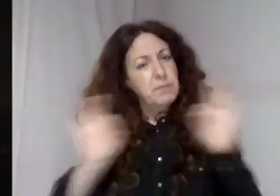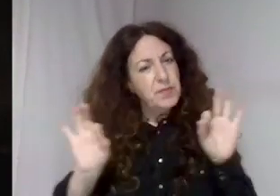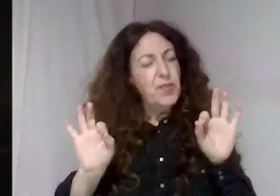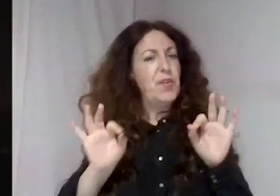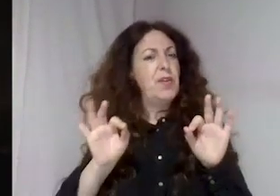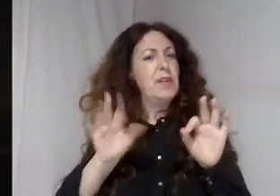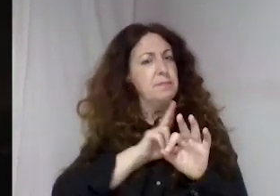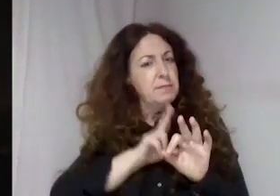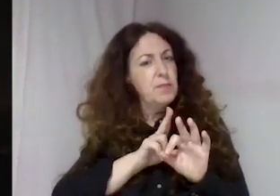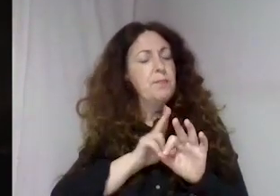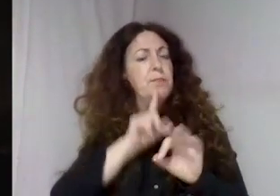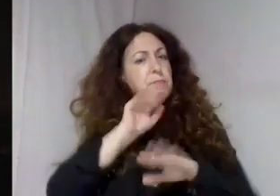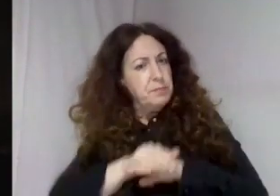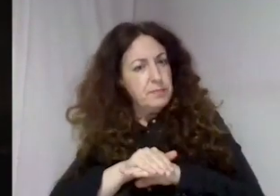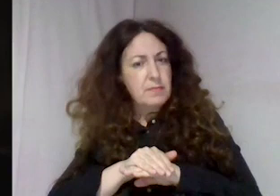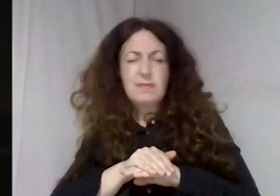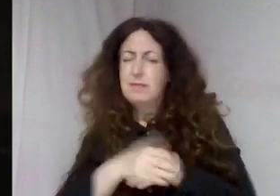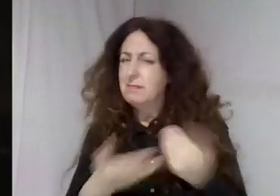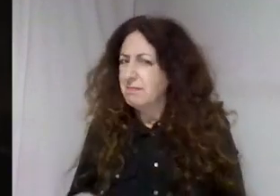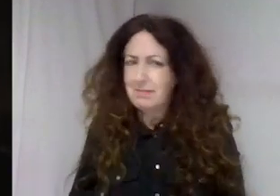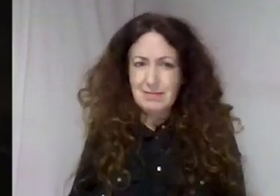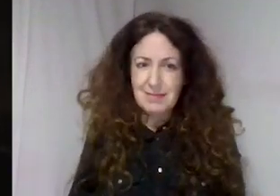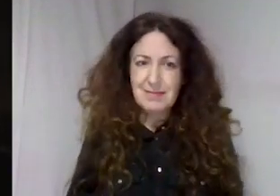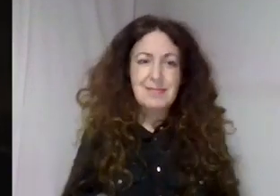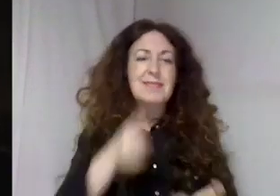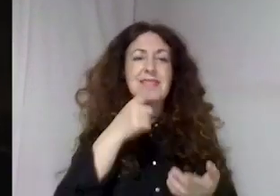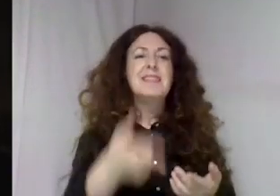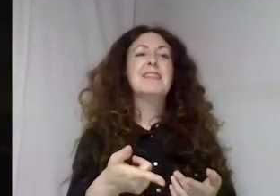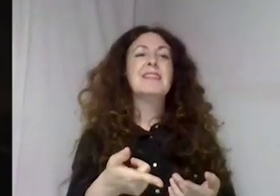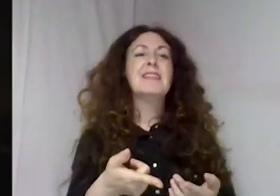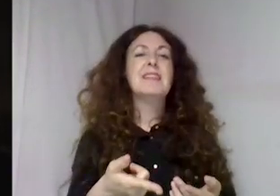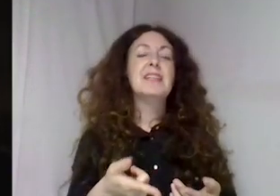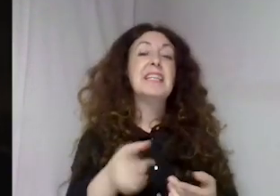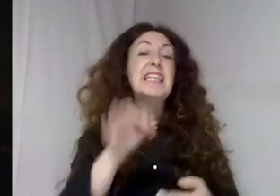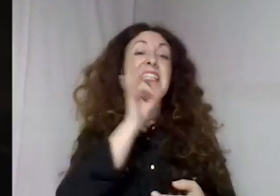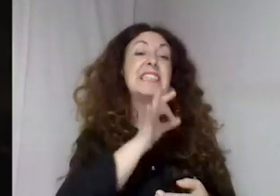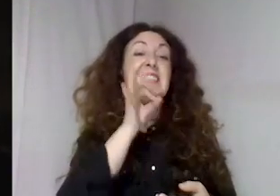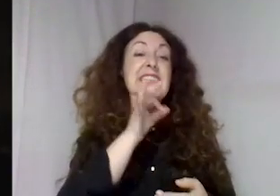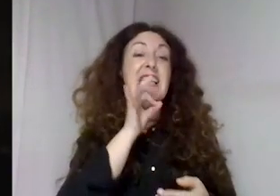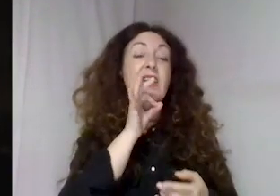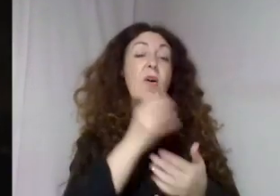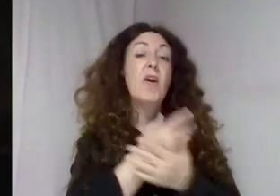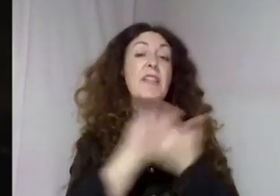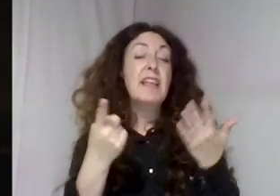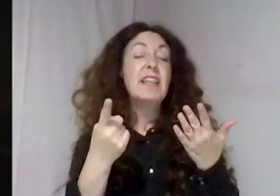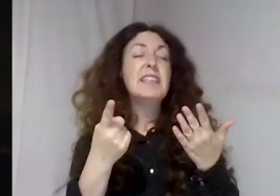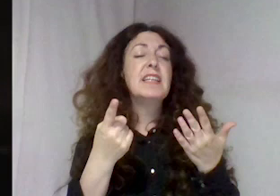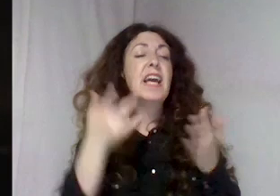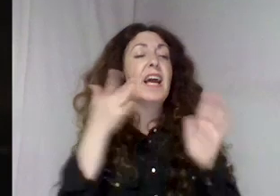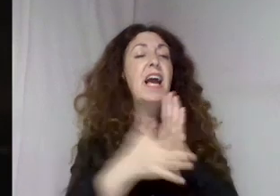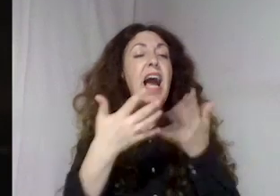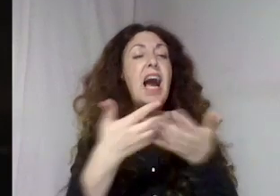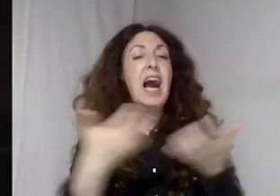me levantaré. Y todo el problema será que tenga que ir a la casa de socorro, como decíamos entonces. El argumento del